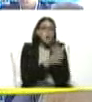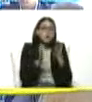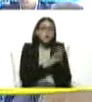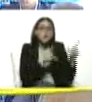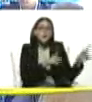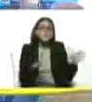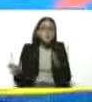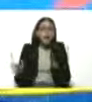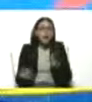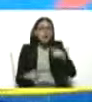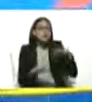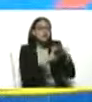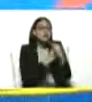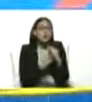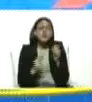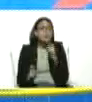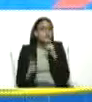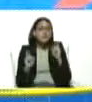condiciones.